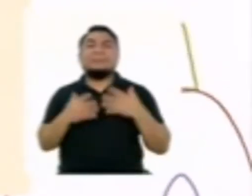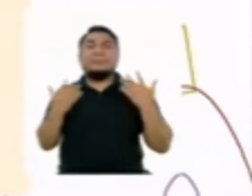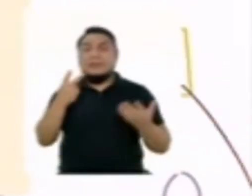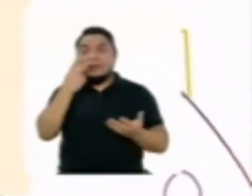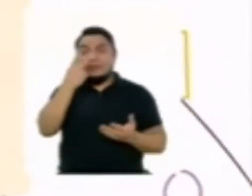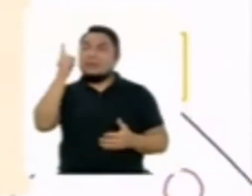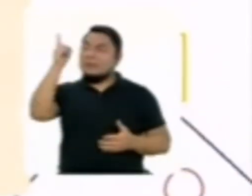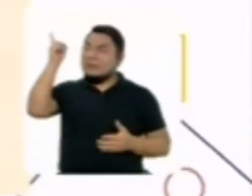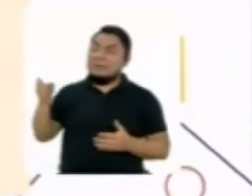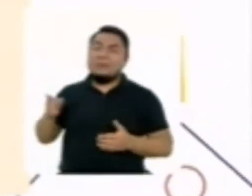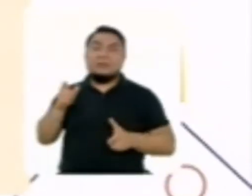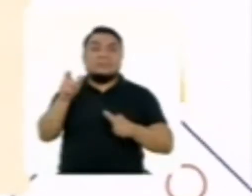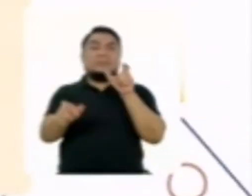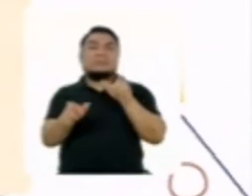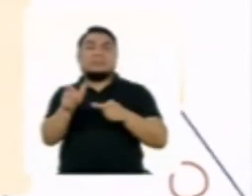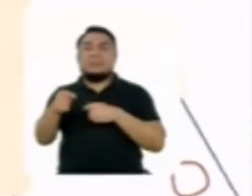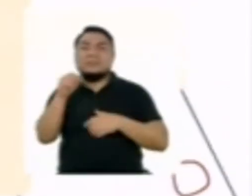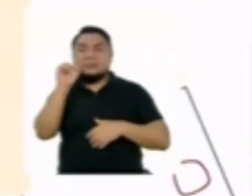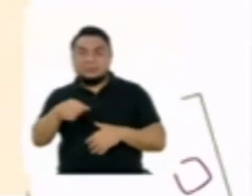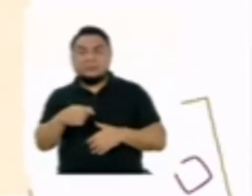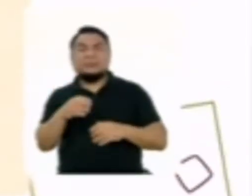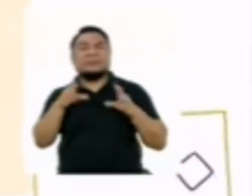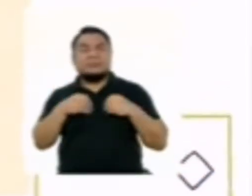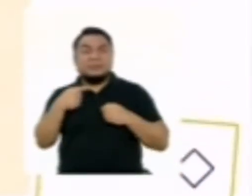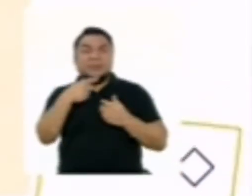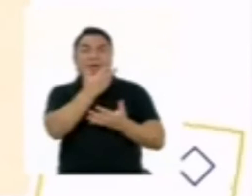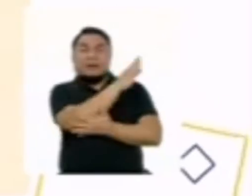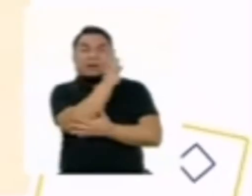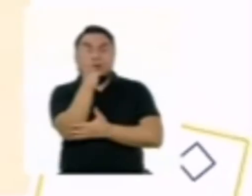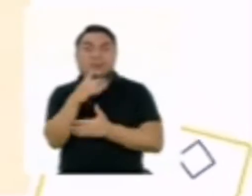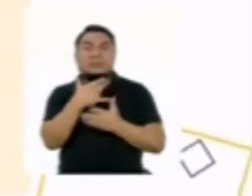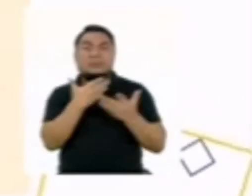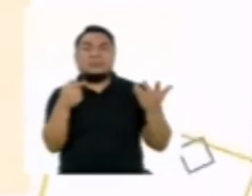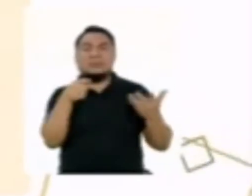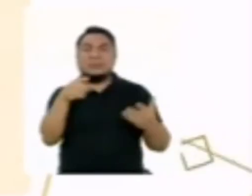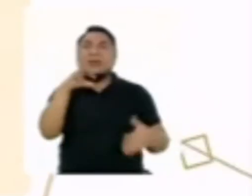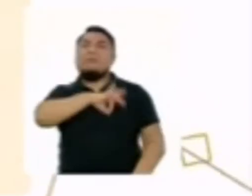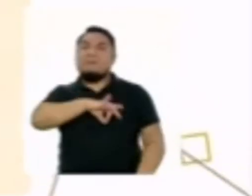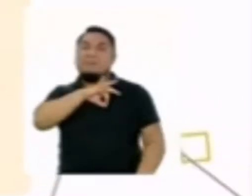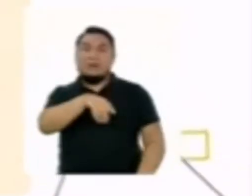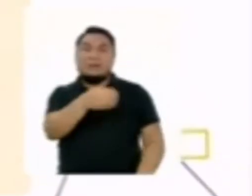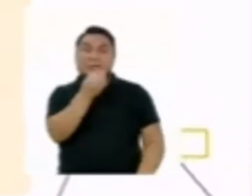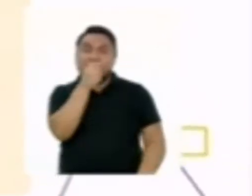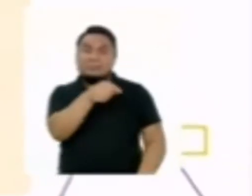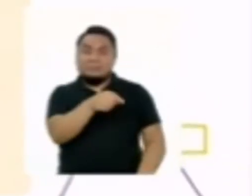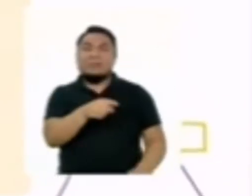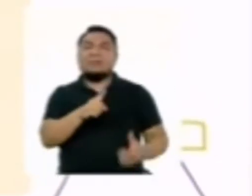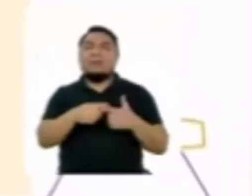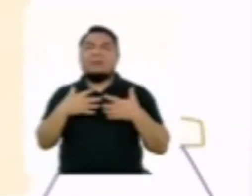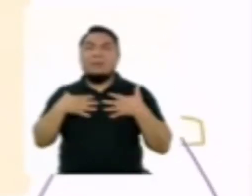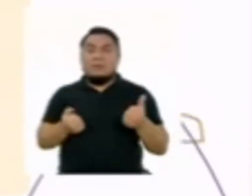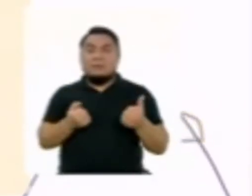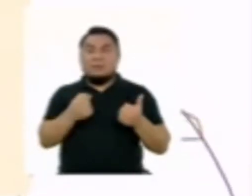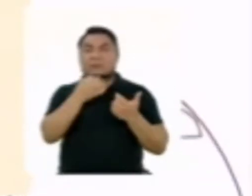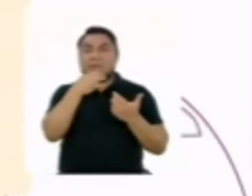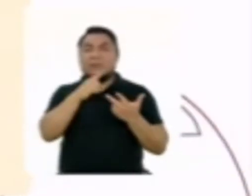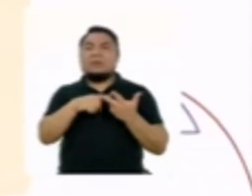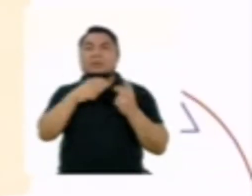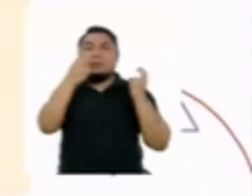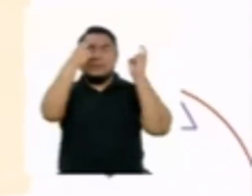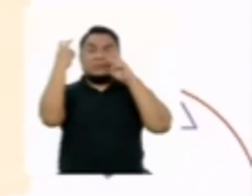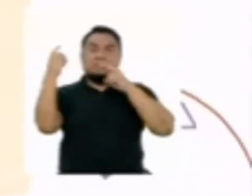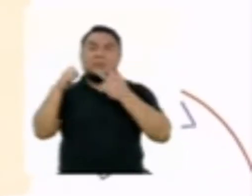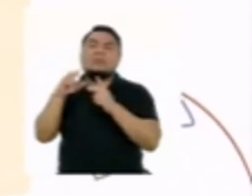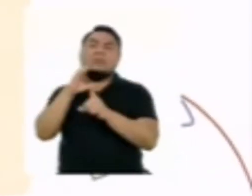Como ves, las personas le reconocieron a la biodiversidad beneficios alimenticios, curativos, turísticos